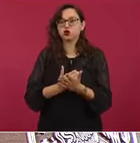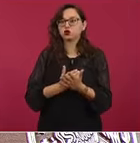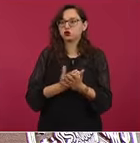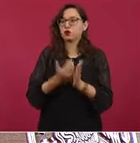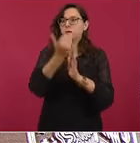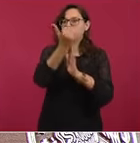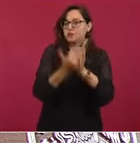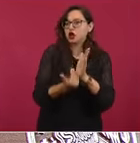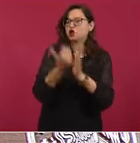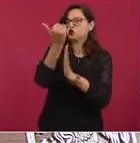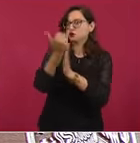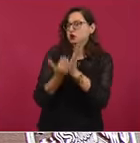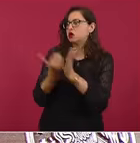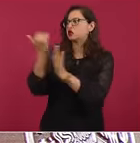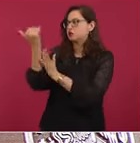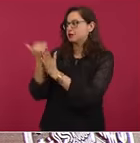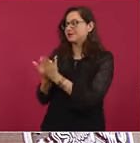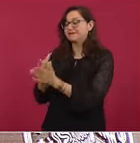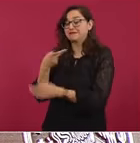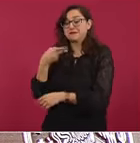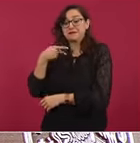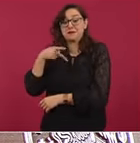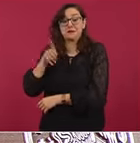iba creciendo cada vez más